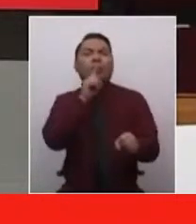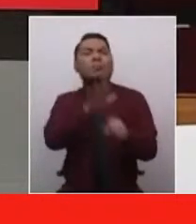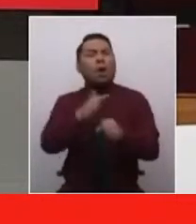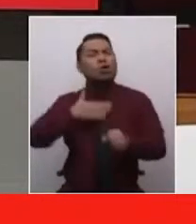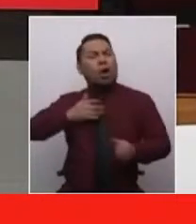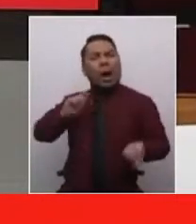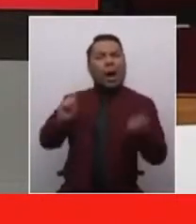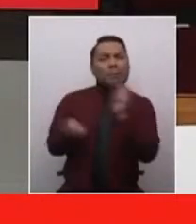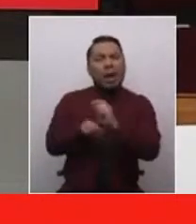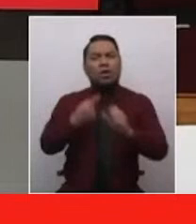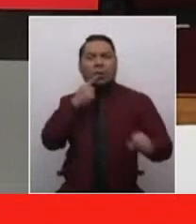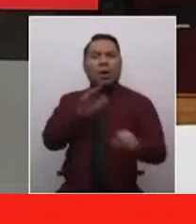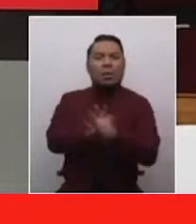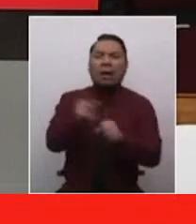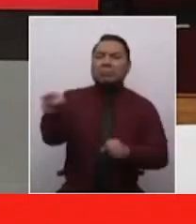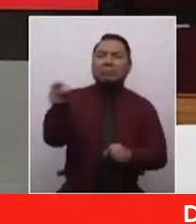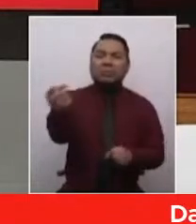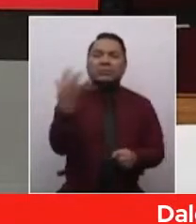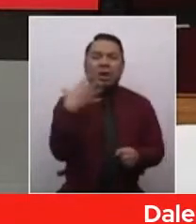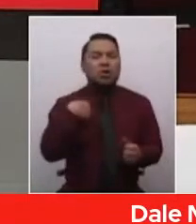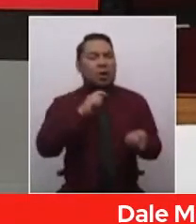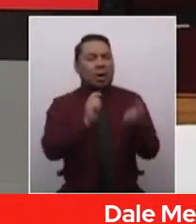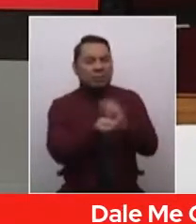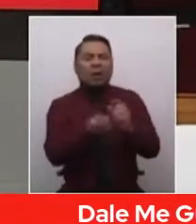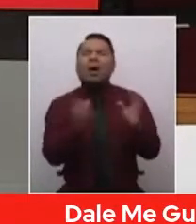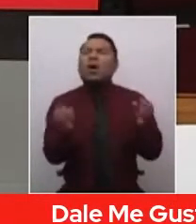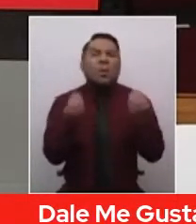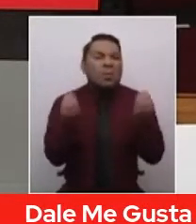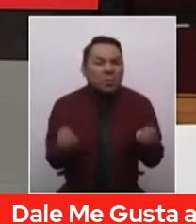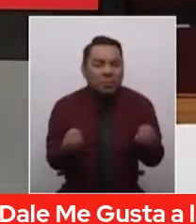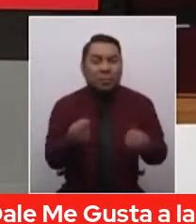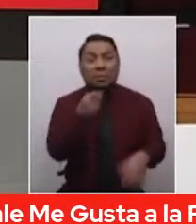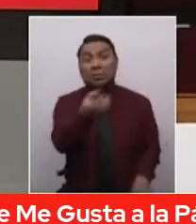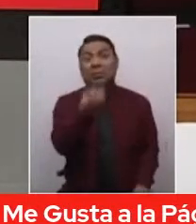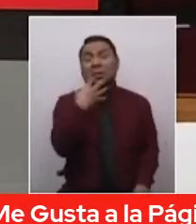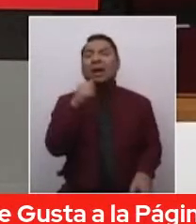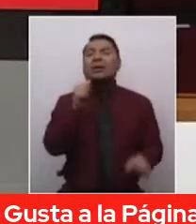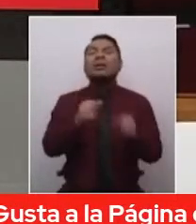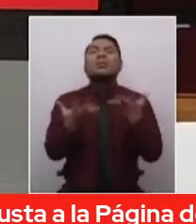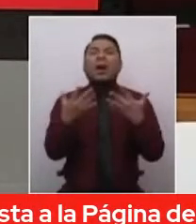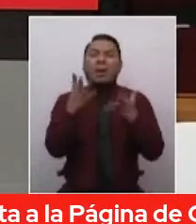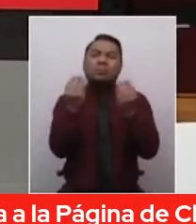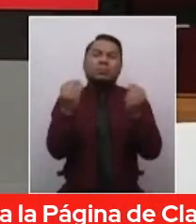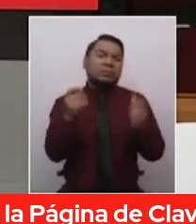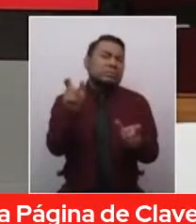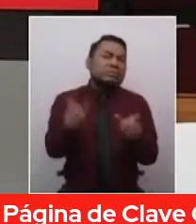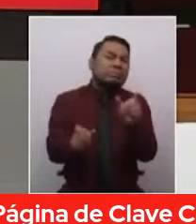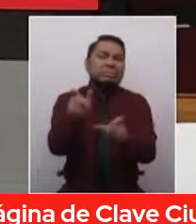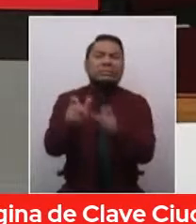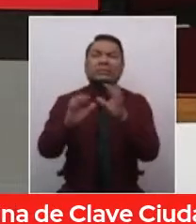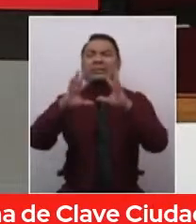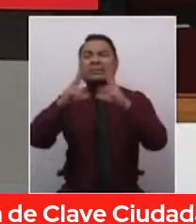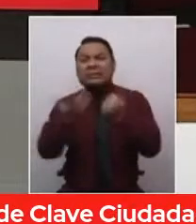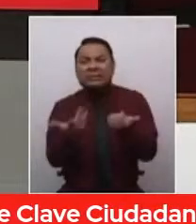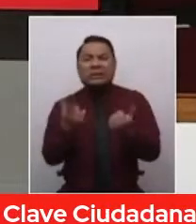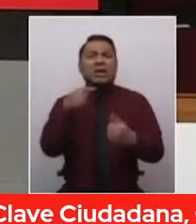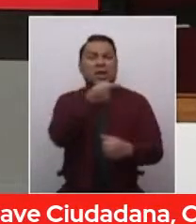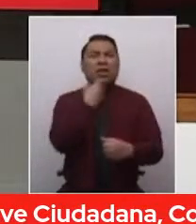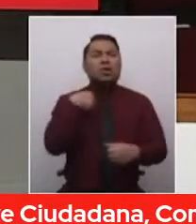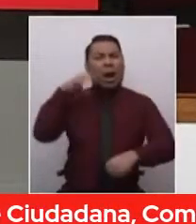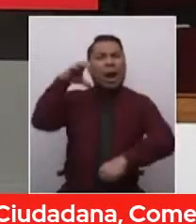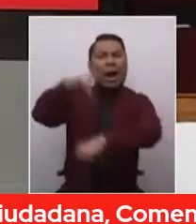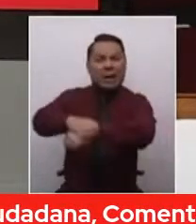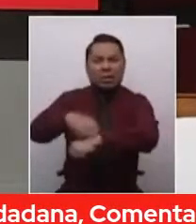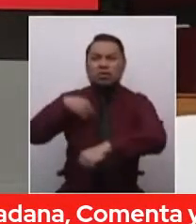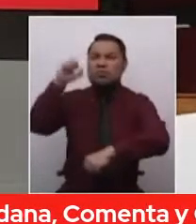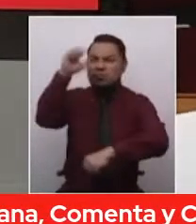una gestión la seguridad ciudadana. Por ejemplo, se ha hablado de un número determinado de asaltantes que van a ser atrapados. Se